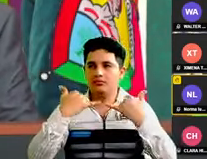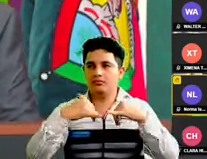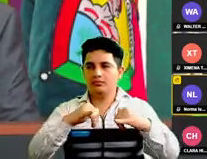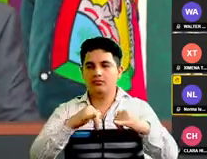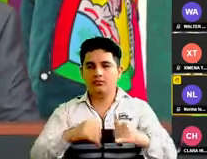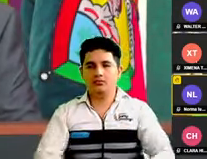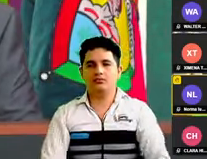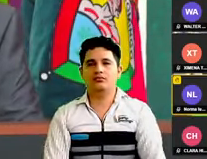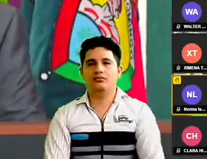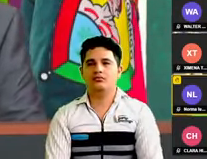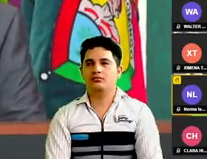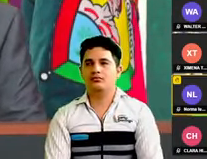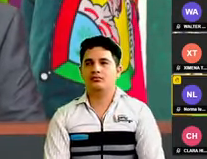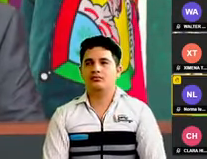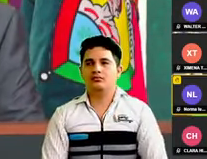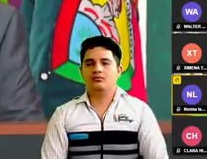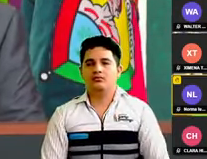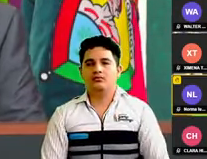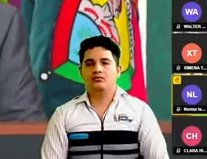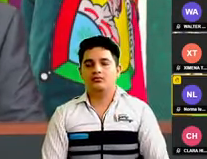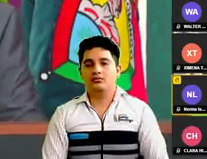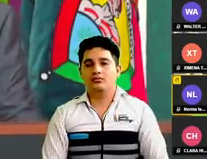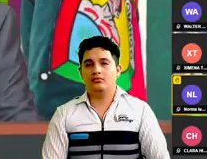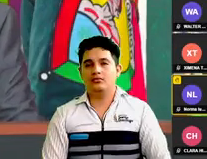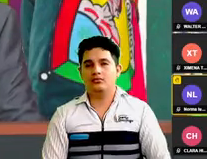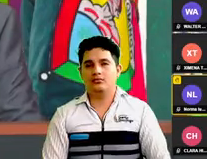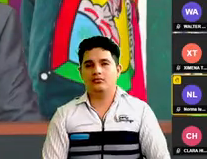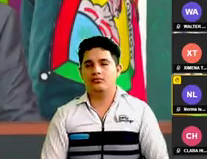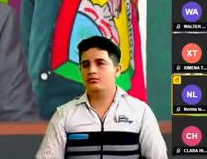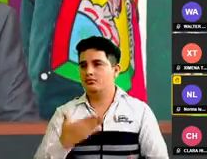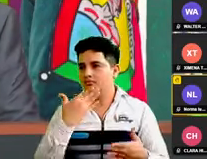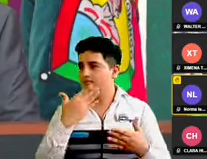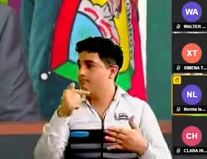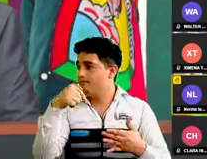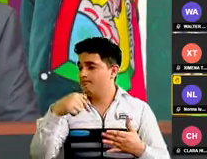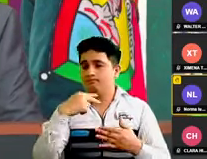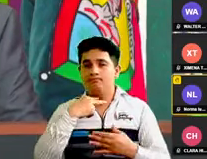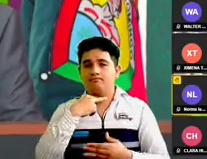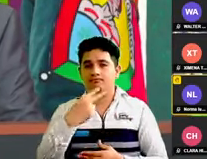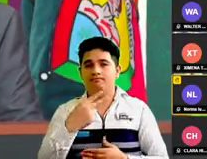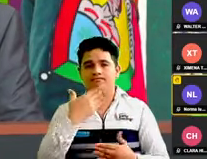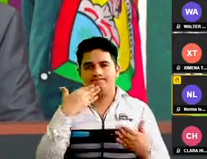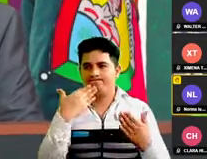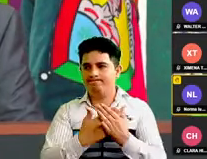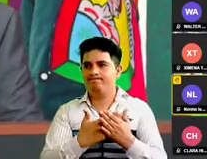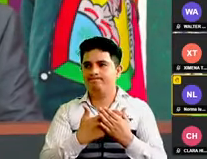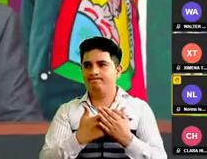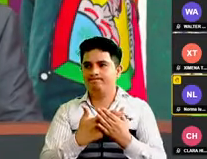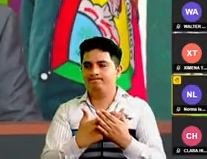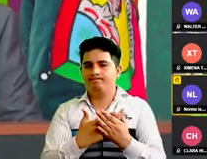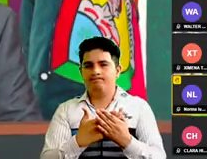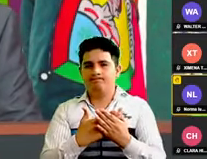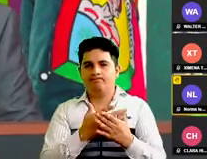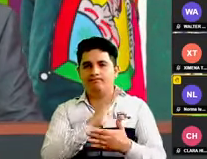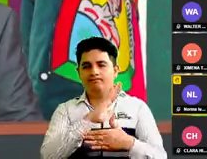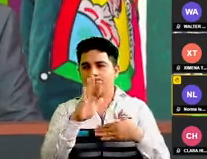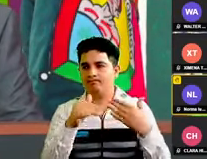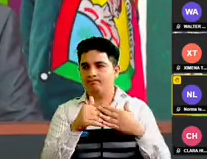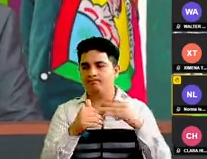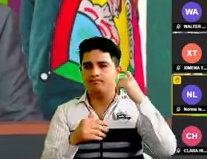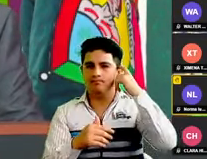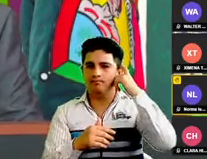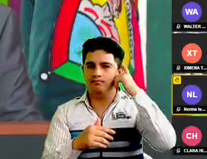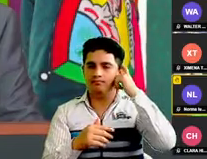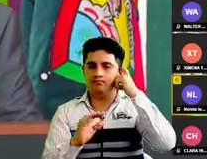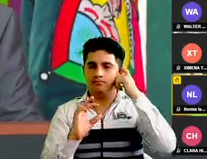y profundizarlo más. En eso quiero dejar sentado mi agradecimiento a algunos de los compañeros que por